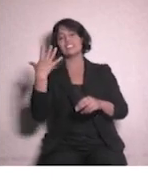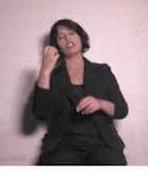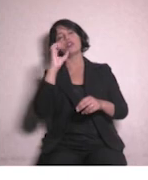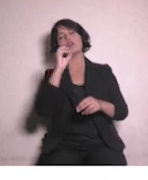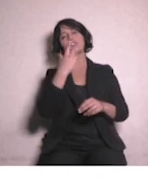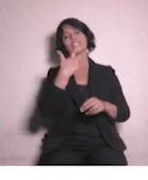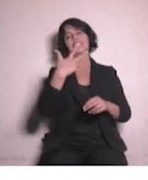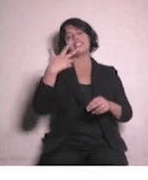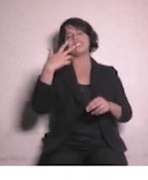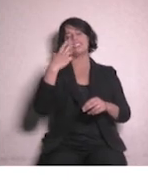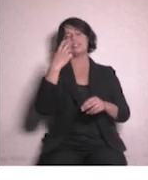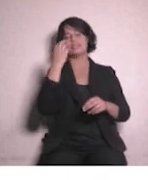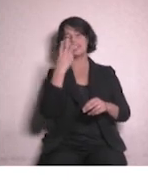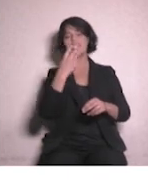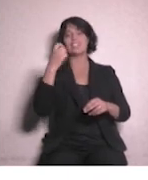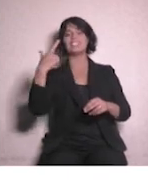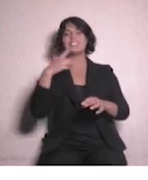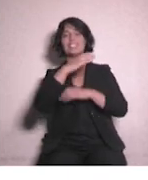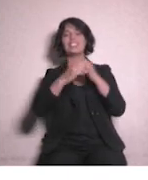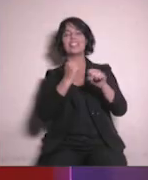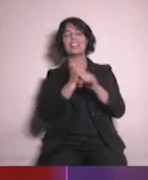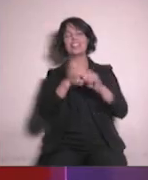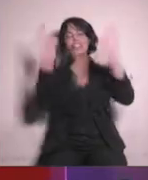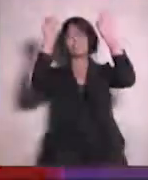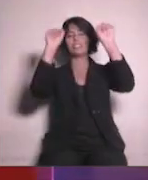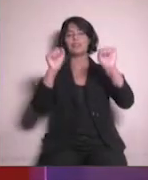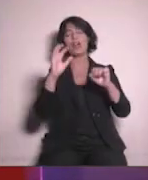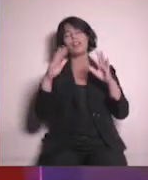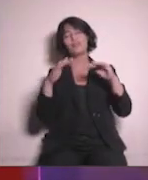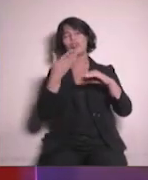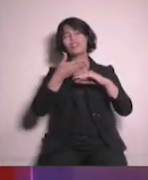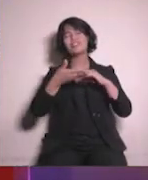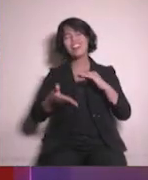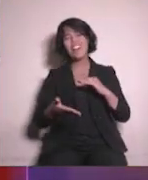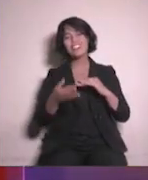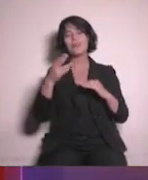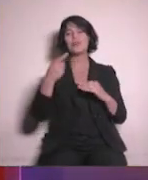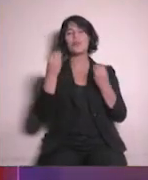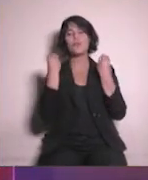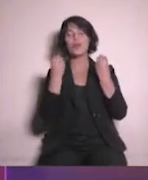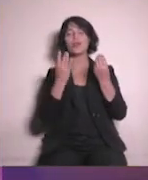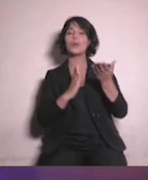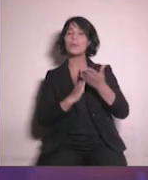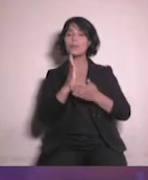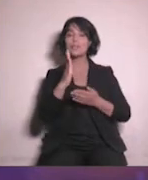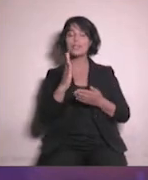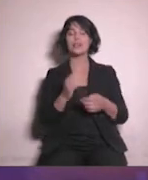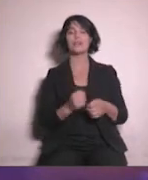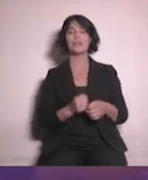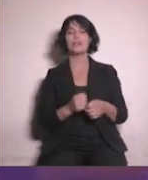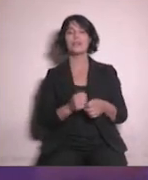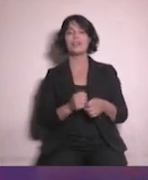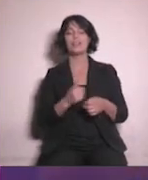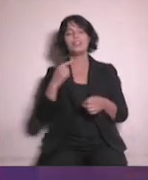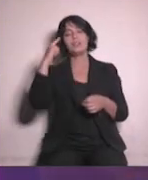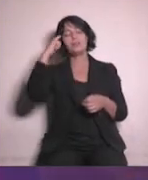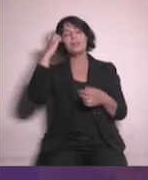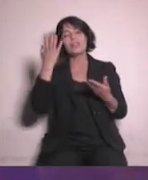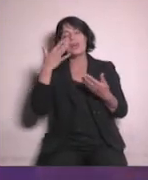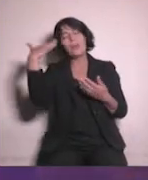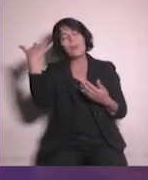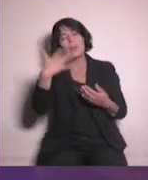hoy día. Tal como lo dije, tal vez tardía, pero fue bueno, hemos empezado y creo que es